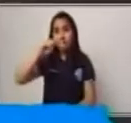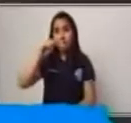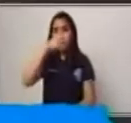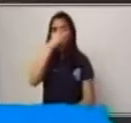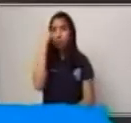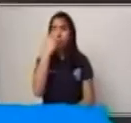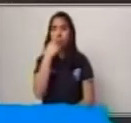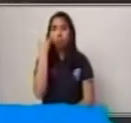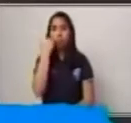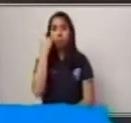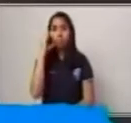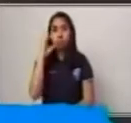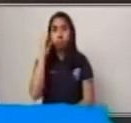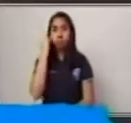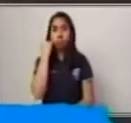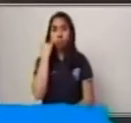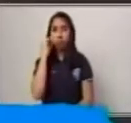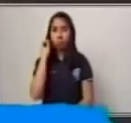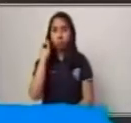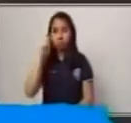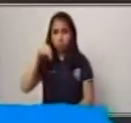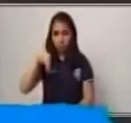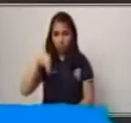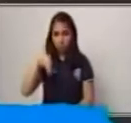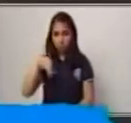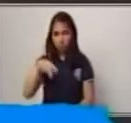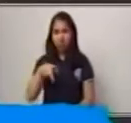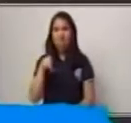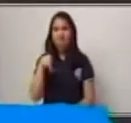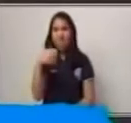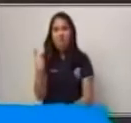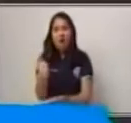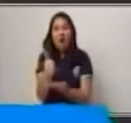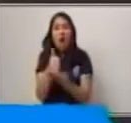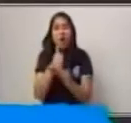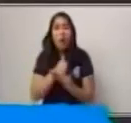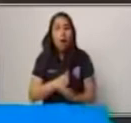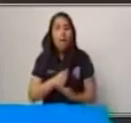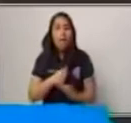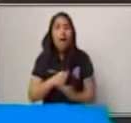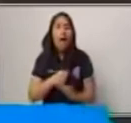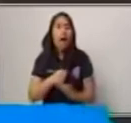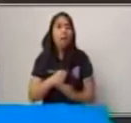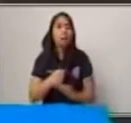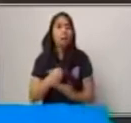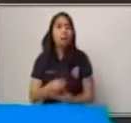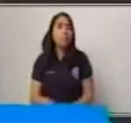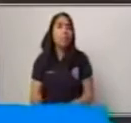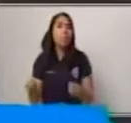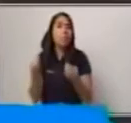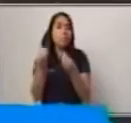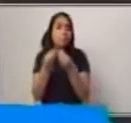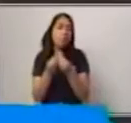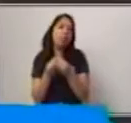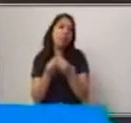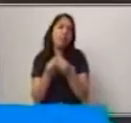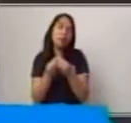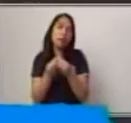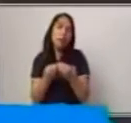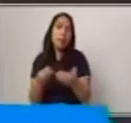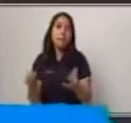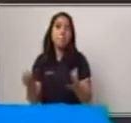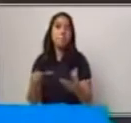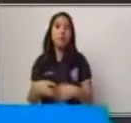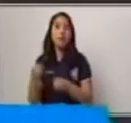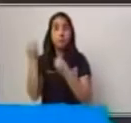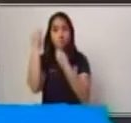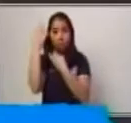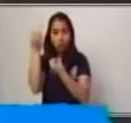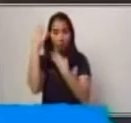información acerca del sujeto. ¿Qué elemento o qué palabra nos está dando mayor información?